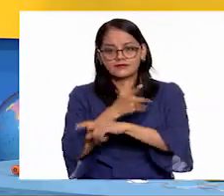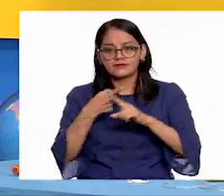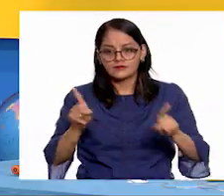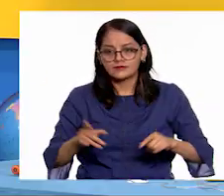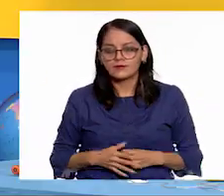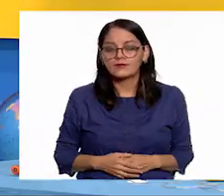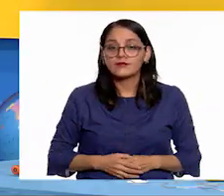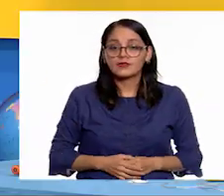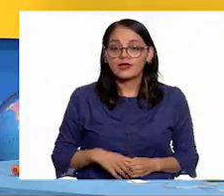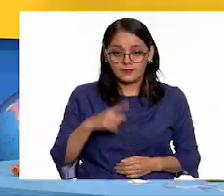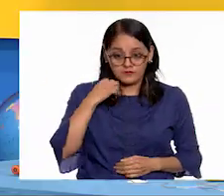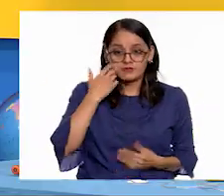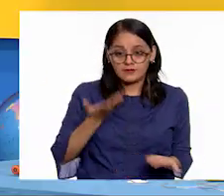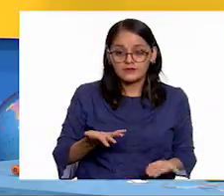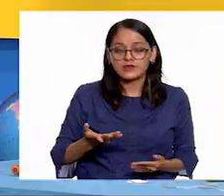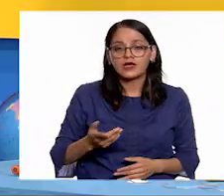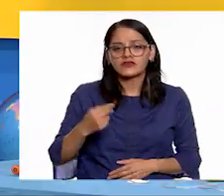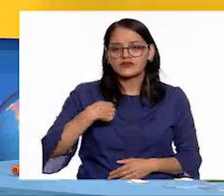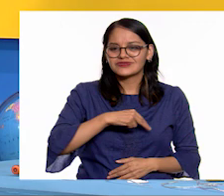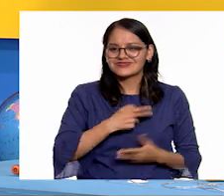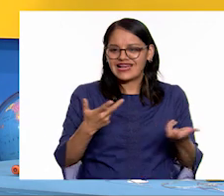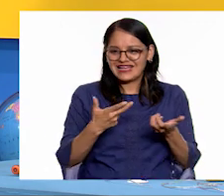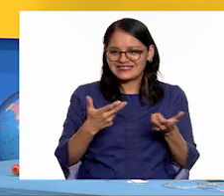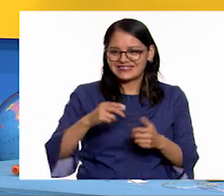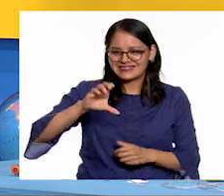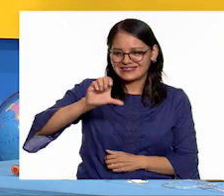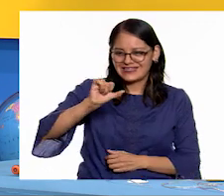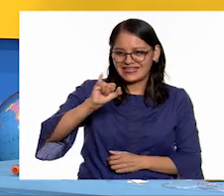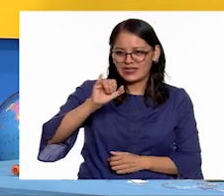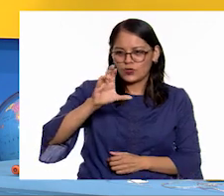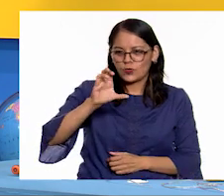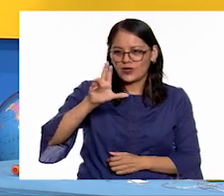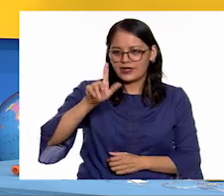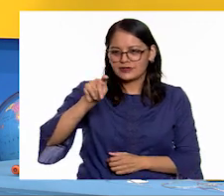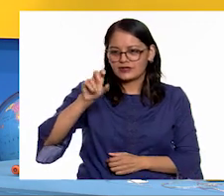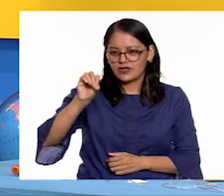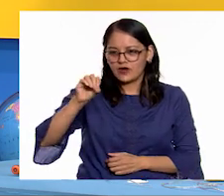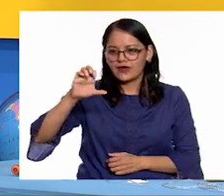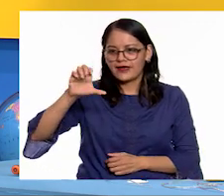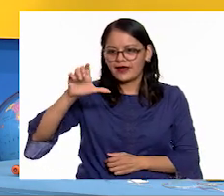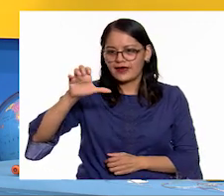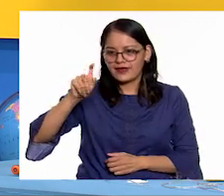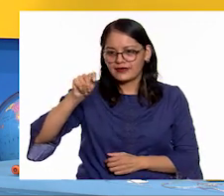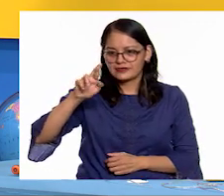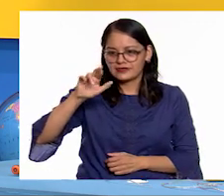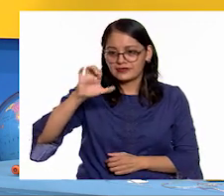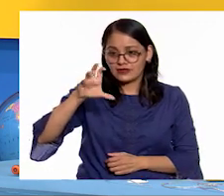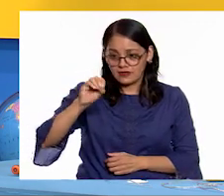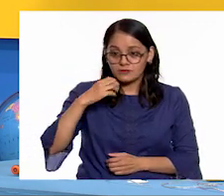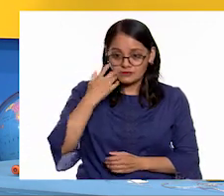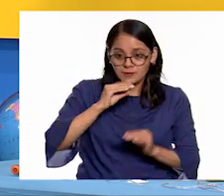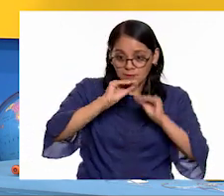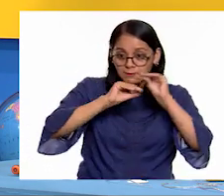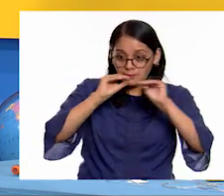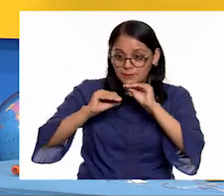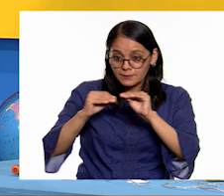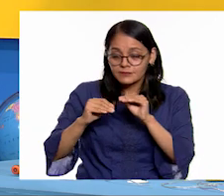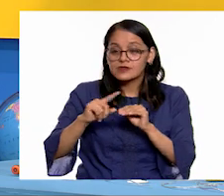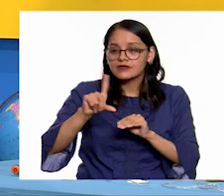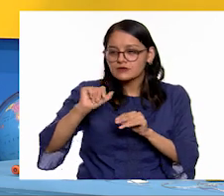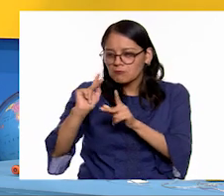les parece si construimos un circuito eléctrico e identificamos cada una de sus partes mientras lo